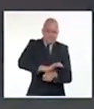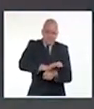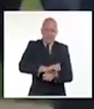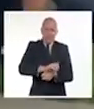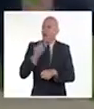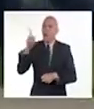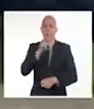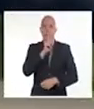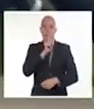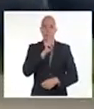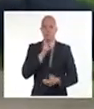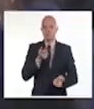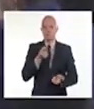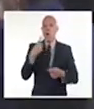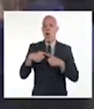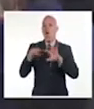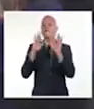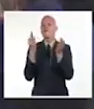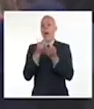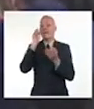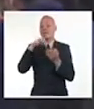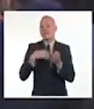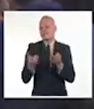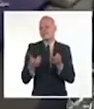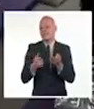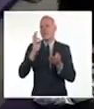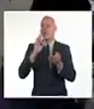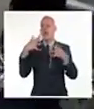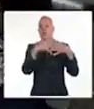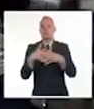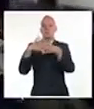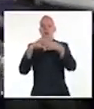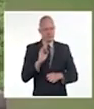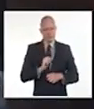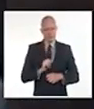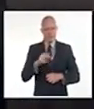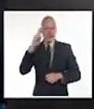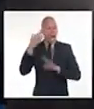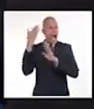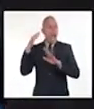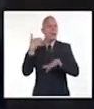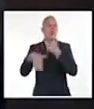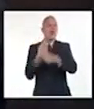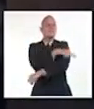ejemplos de represión real, la cual han habido en demostraciones en tiempos recientes,